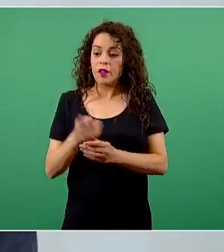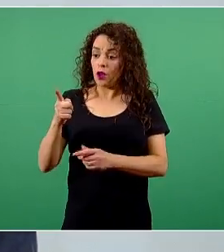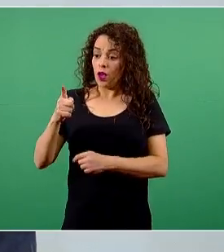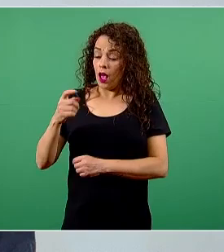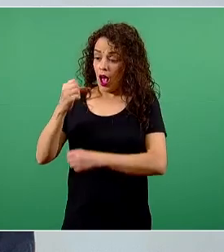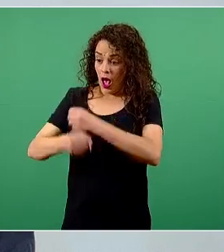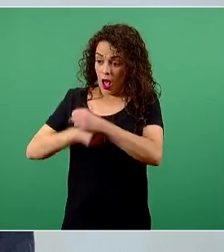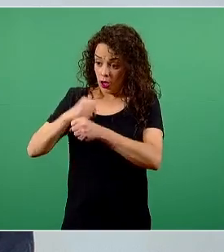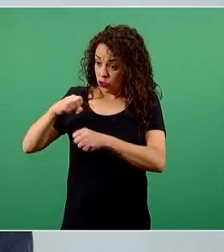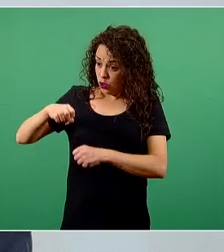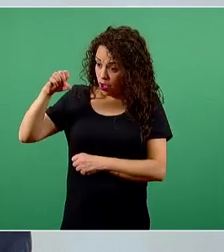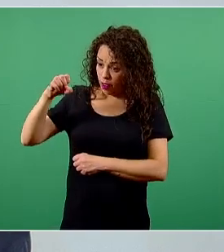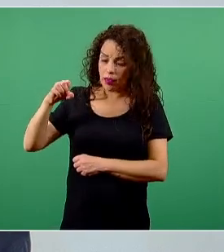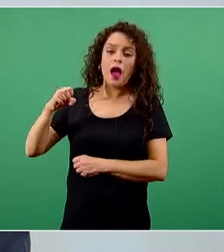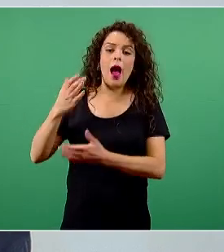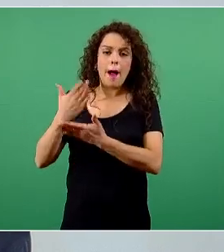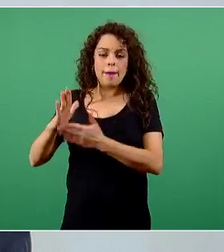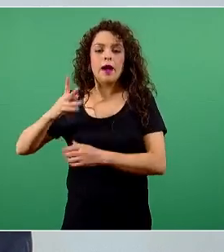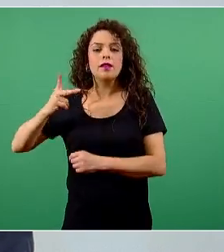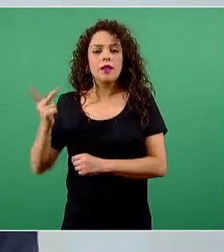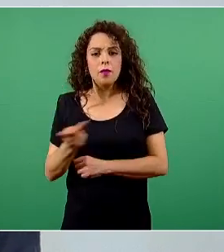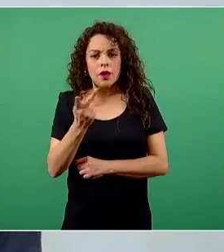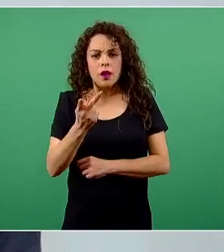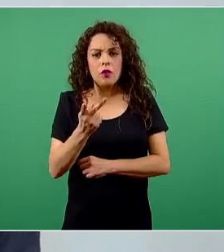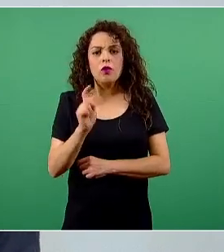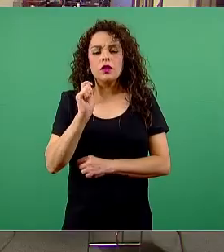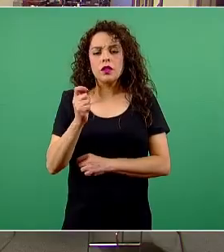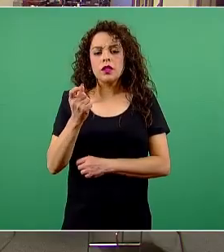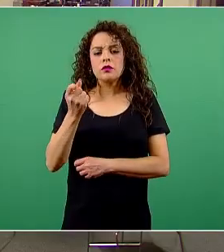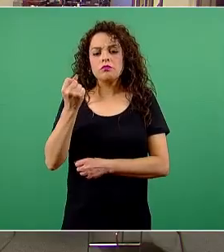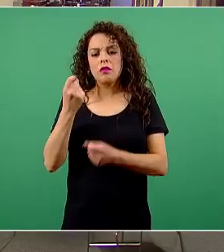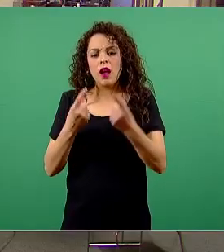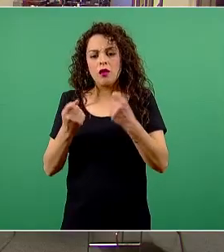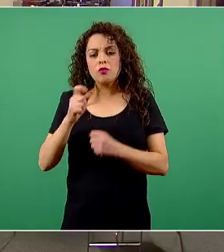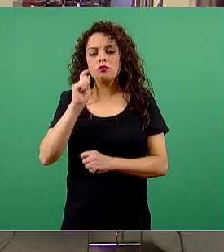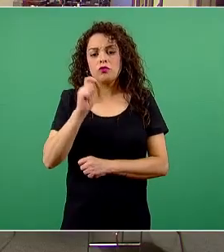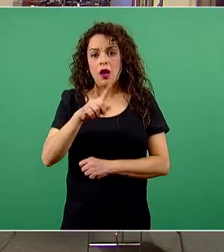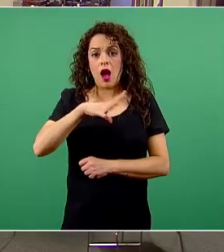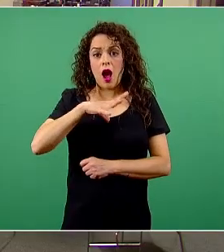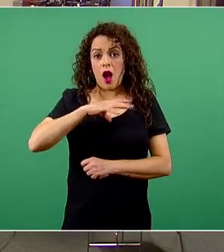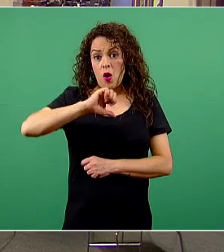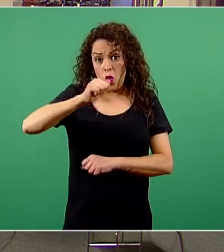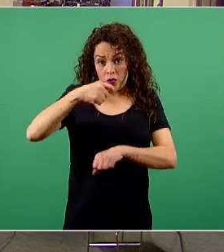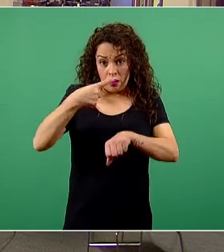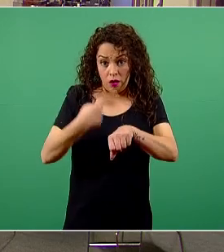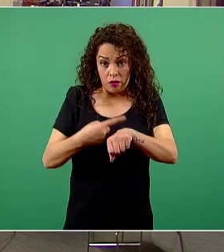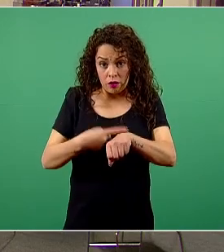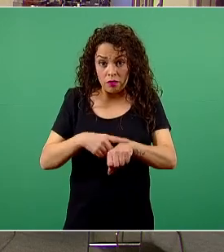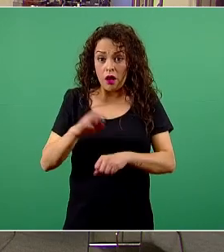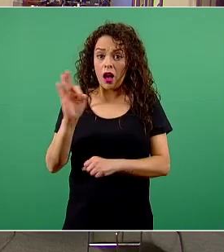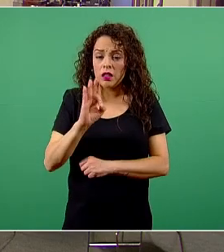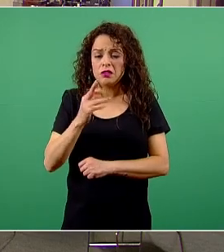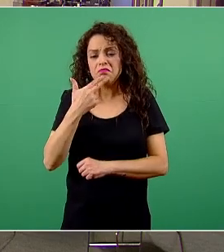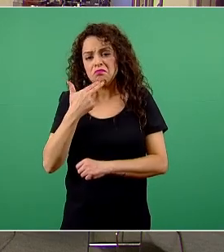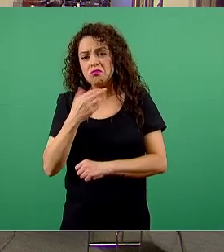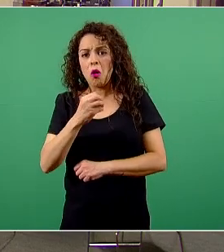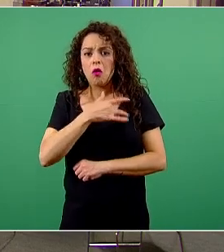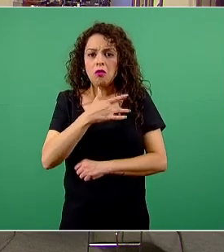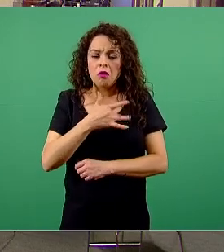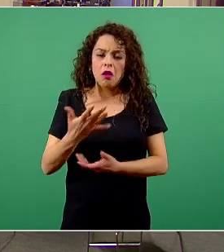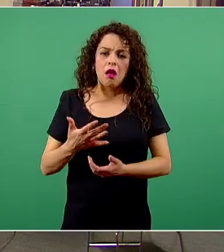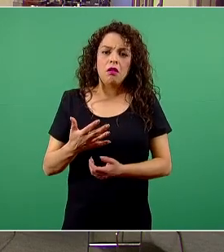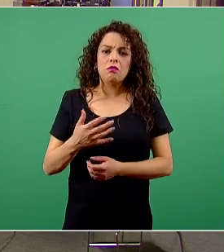preguntan algunos de los antecedentes de comorbilidades, que nos va a facilitar mucho cuando lo